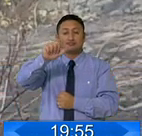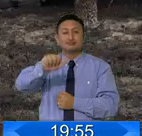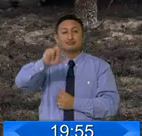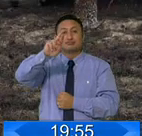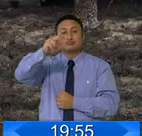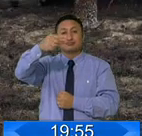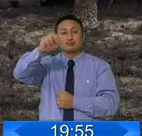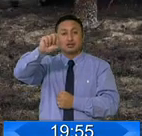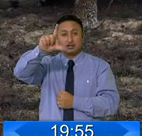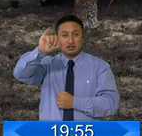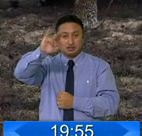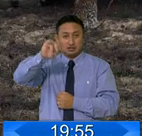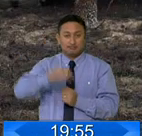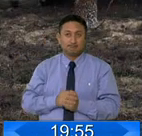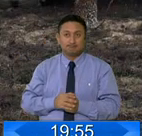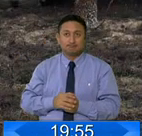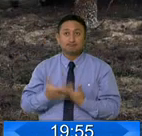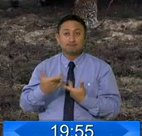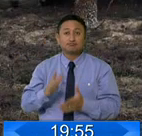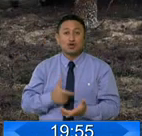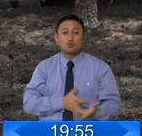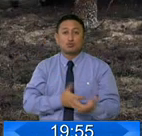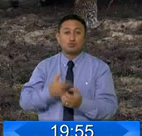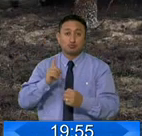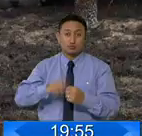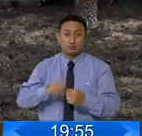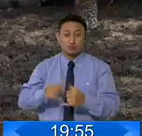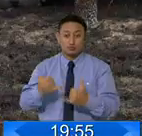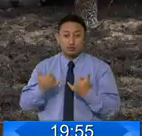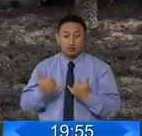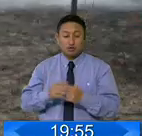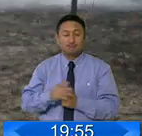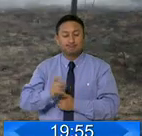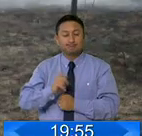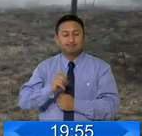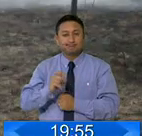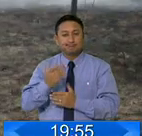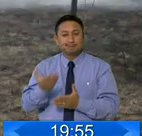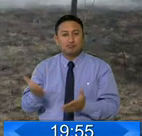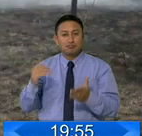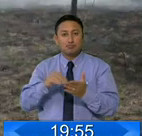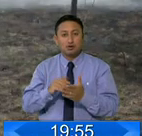Baja. Y frente a esto, el Cuerpo de Bomberos de Quito se ha visto en la necesidad